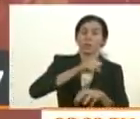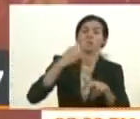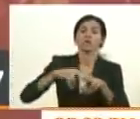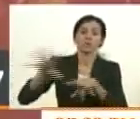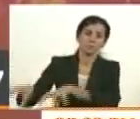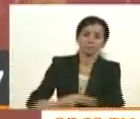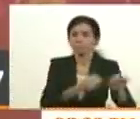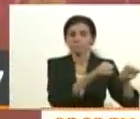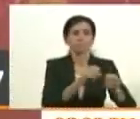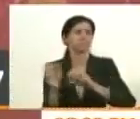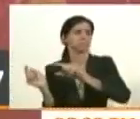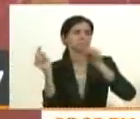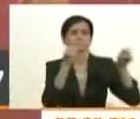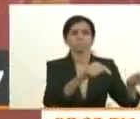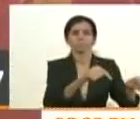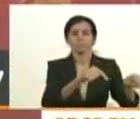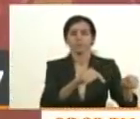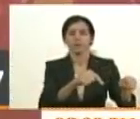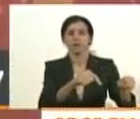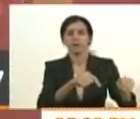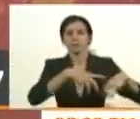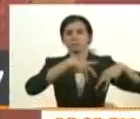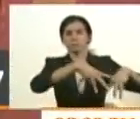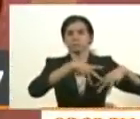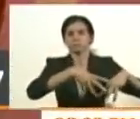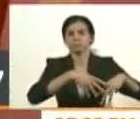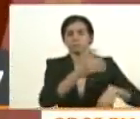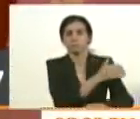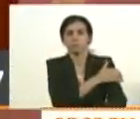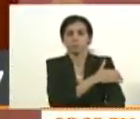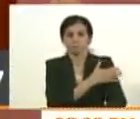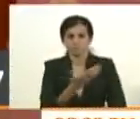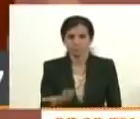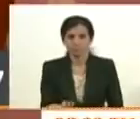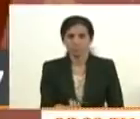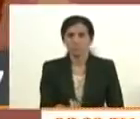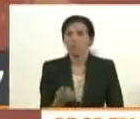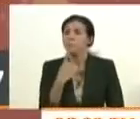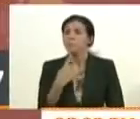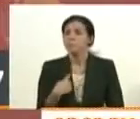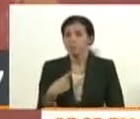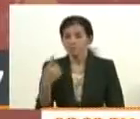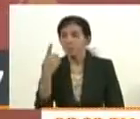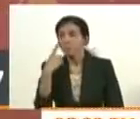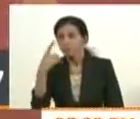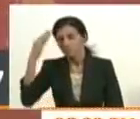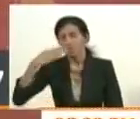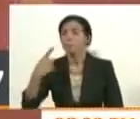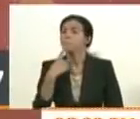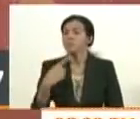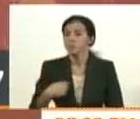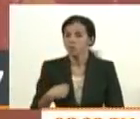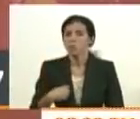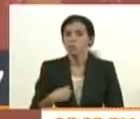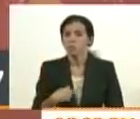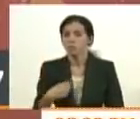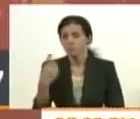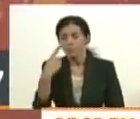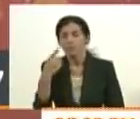concentración. Y les dijo, mire jefa, aquí están estos muchachos, los abrazó y le dijo, aquí están estos muchachos que